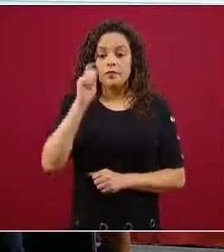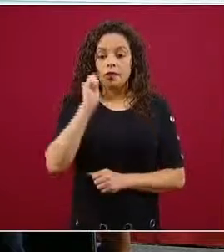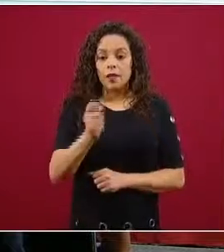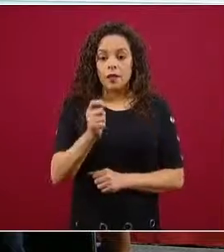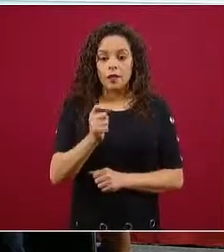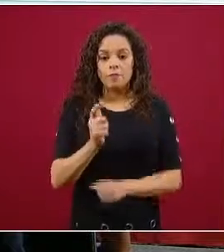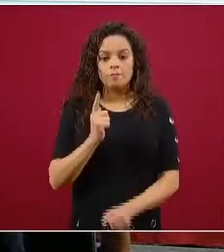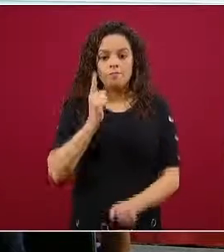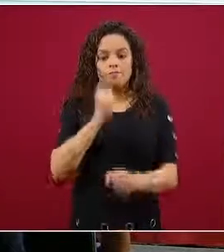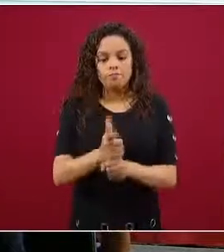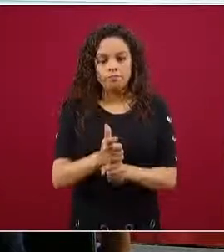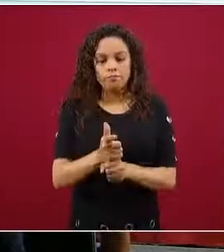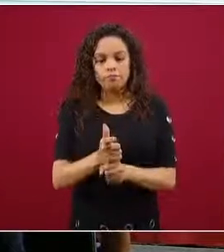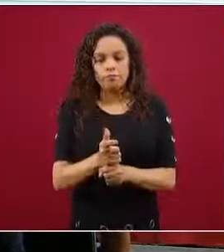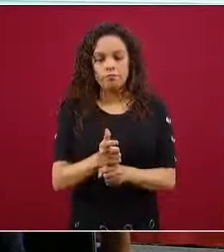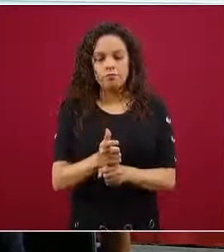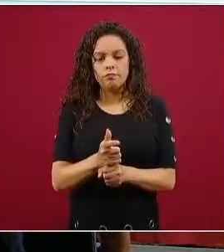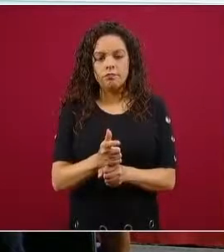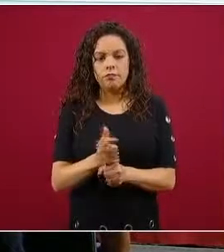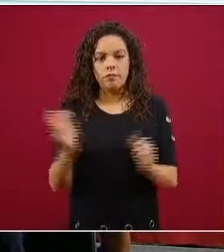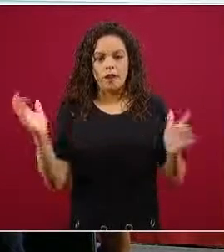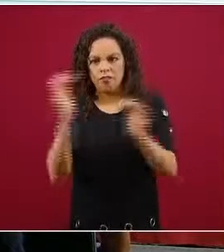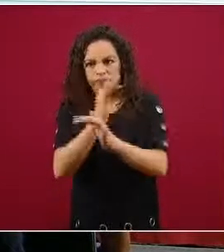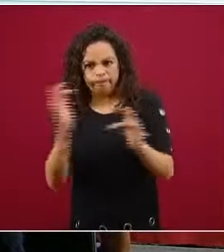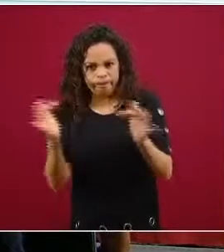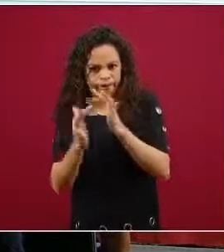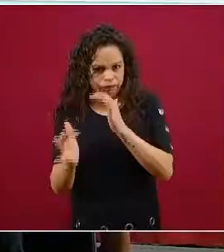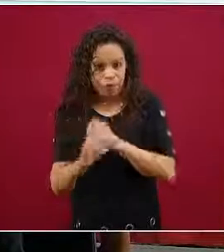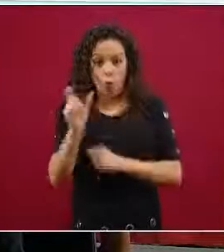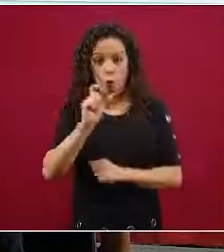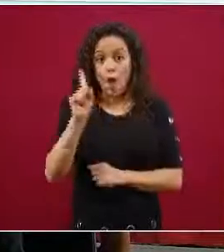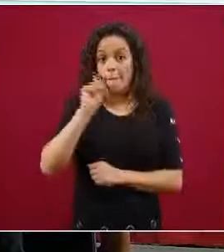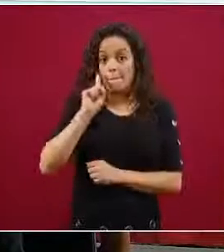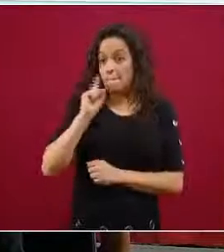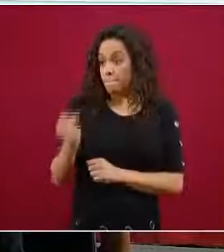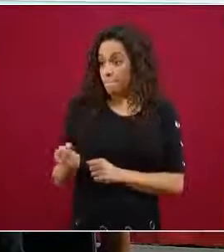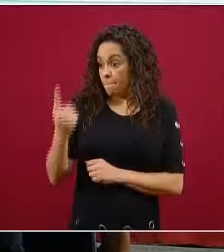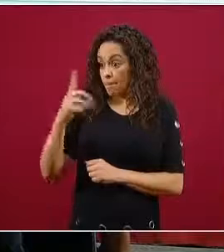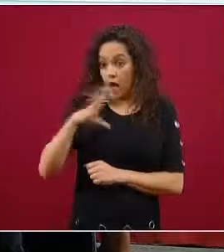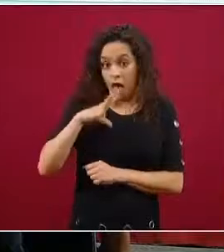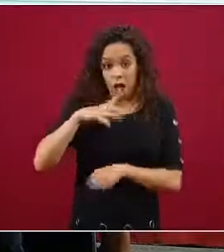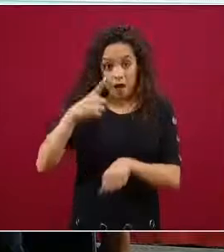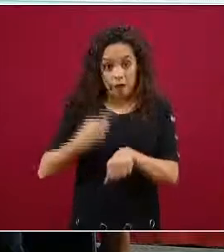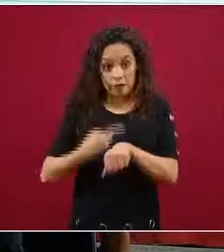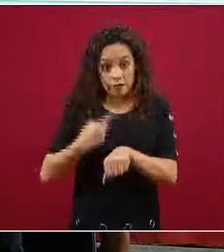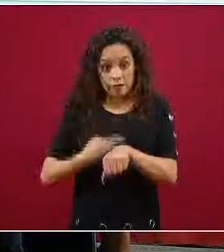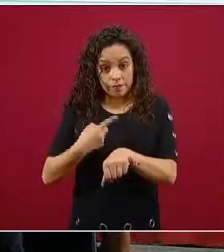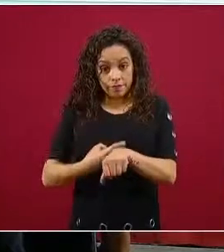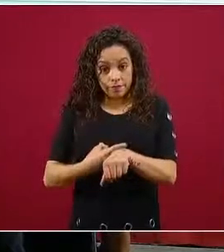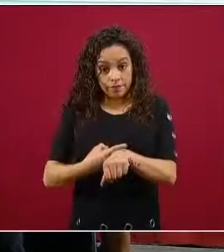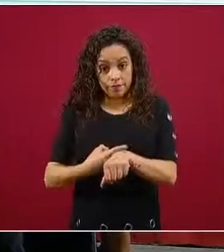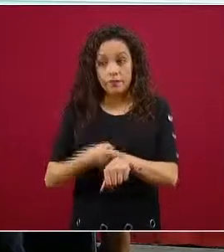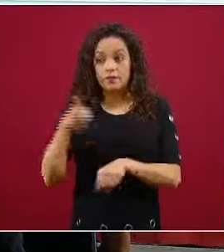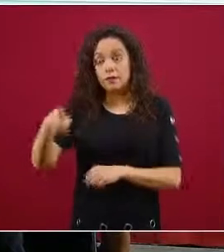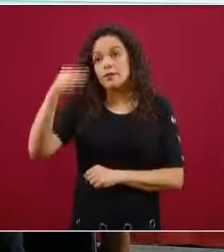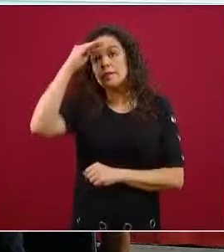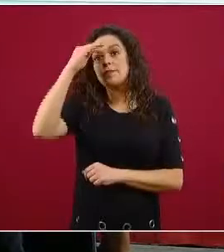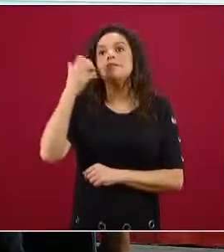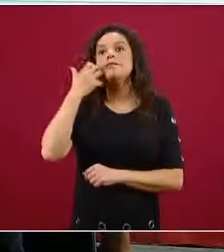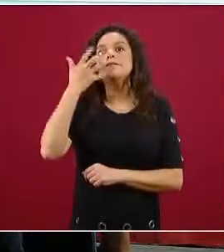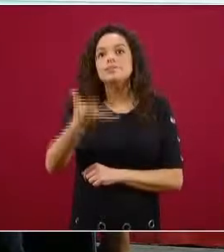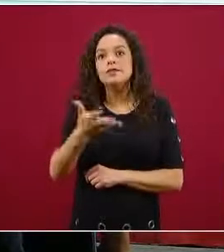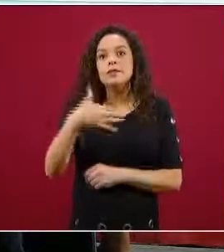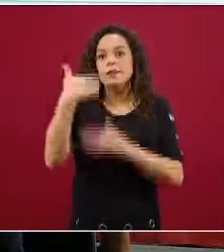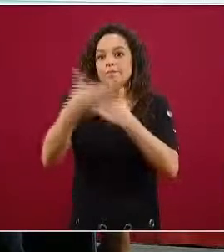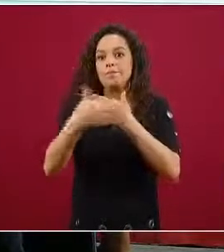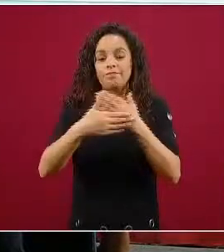atención oportuna. Una mujer que tiene alguna de estas enfermedades, está en edad reproductiva y piensa embarazarse, está en